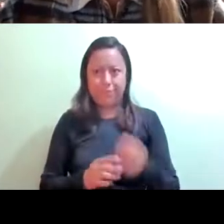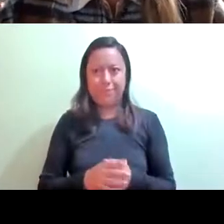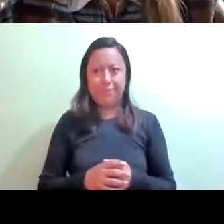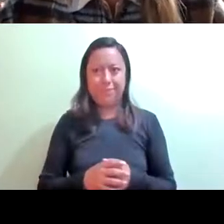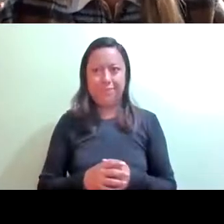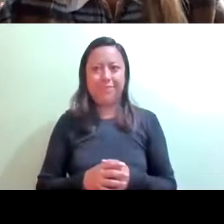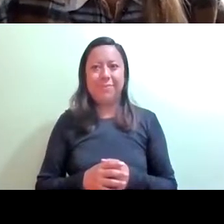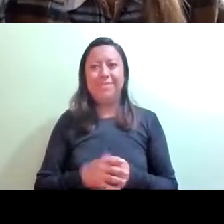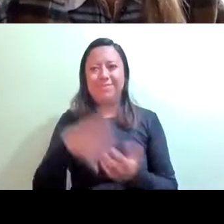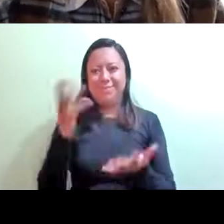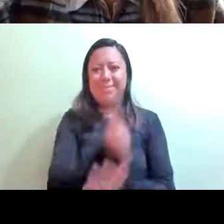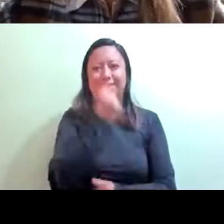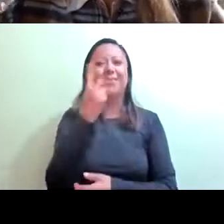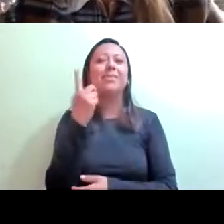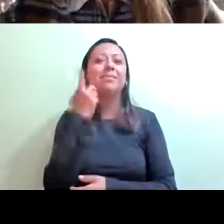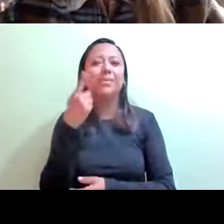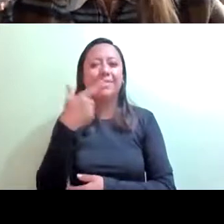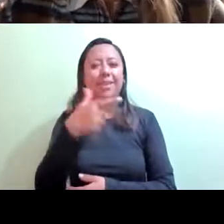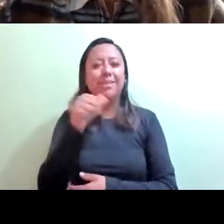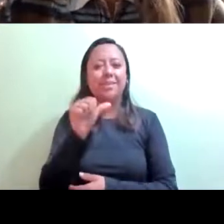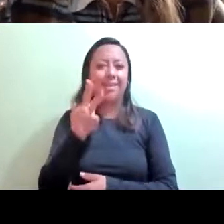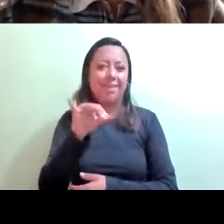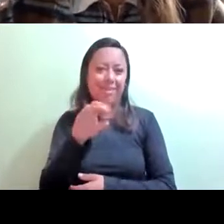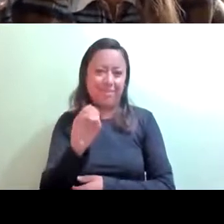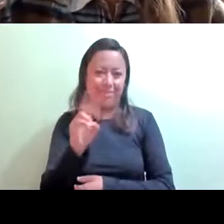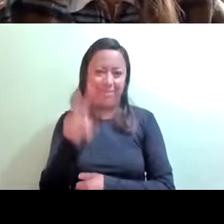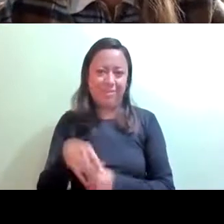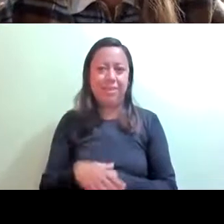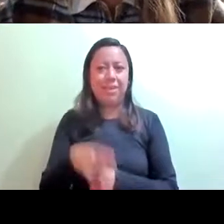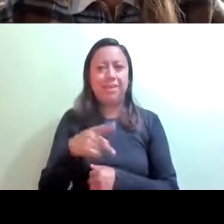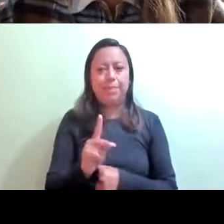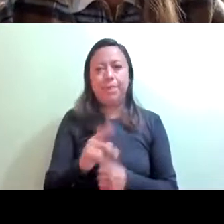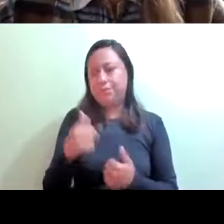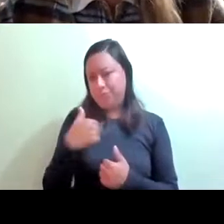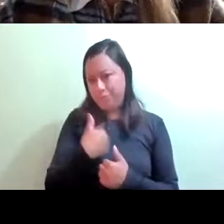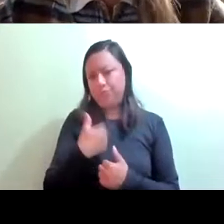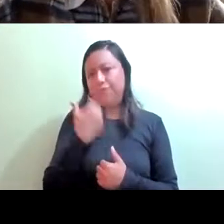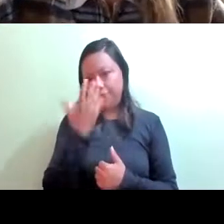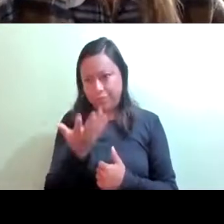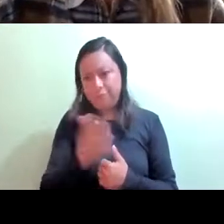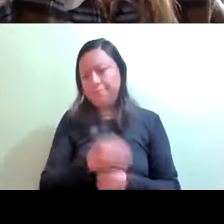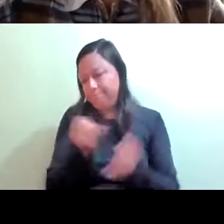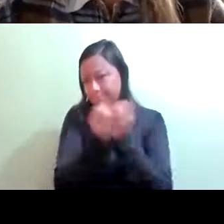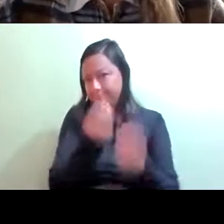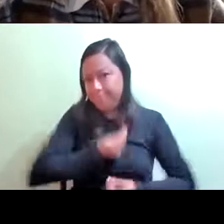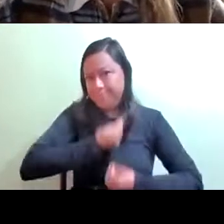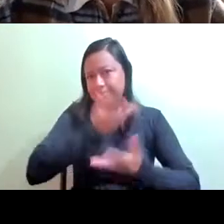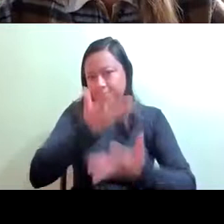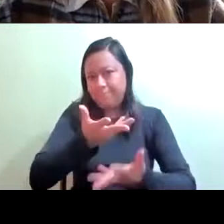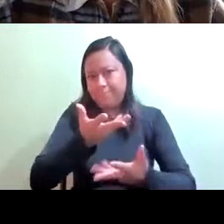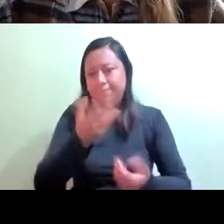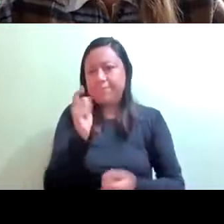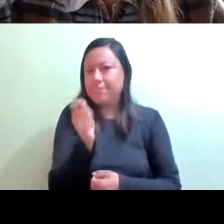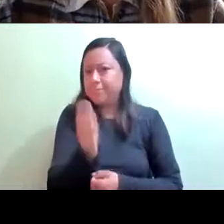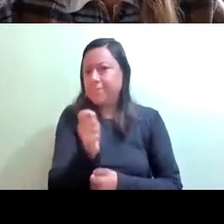diputado Gaviño, la verdad. Sin embargo, no quisiera dejar de manifestar lo